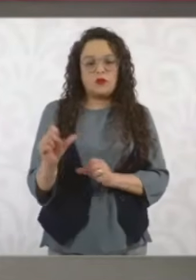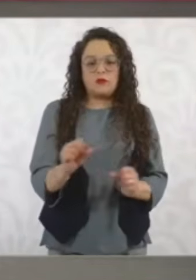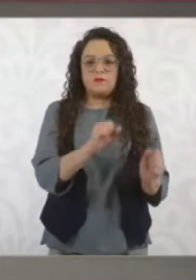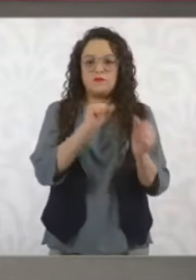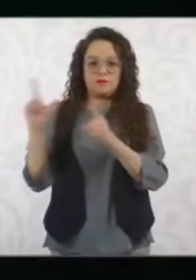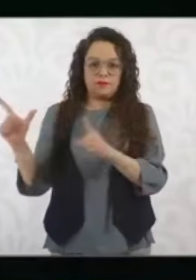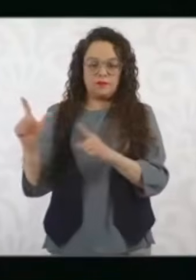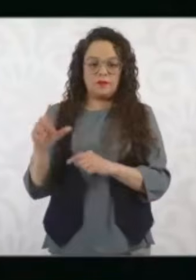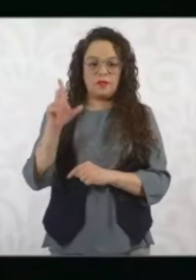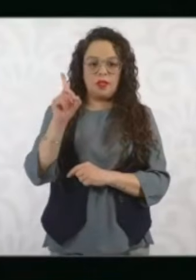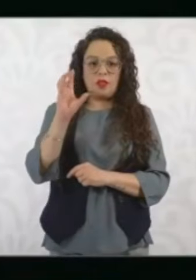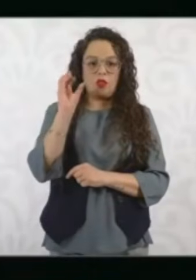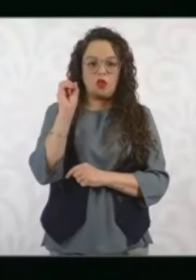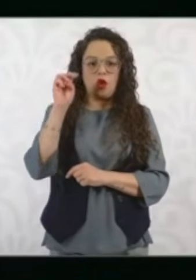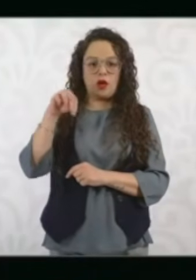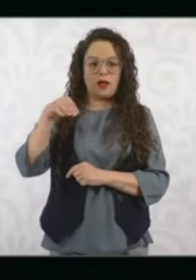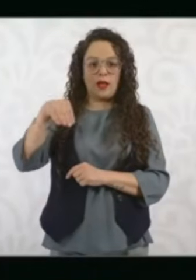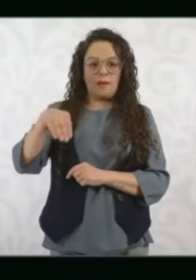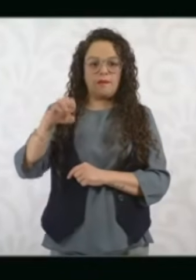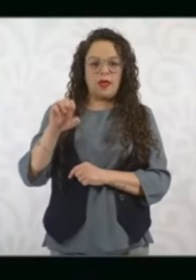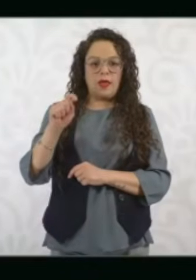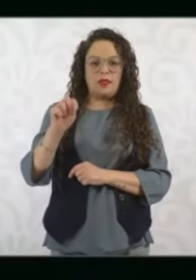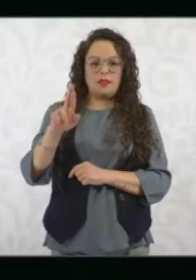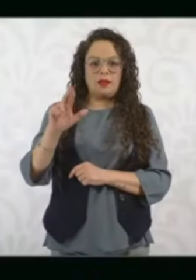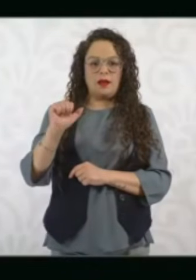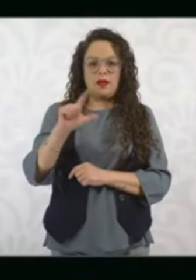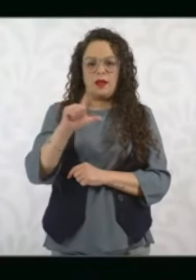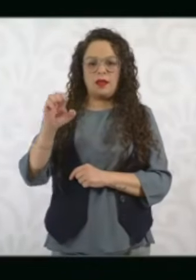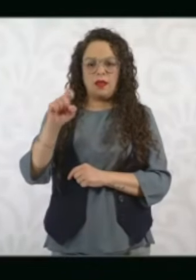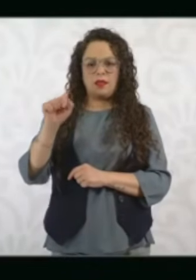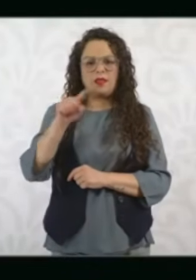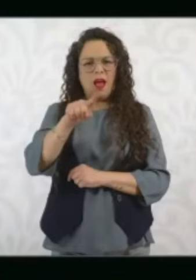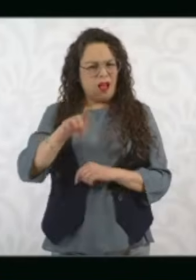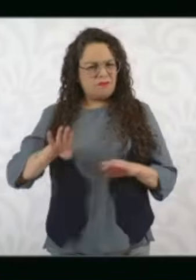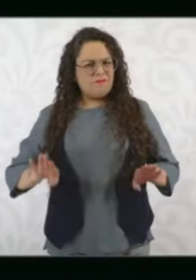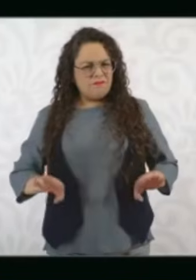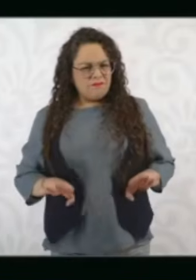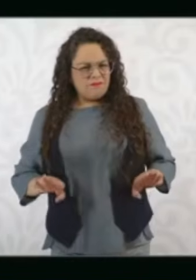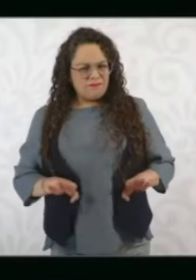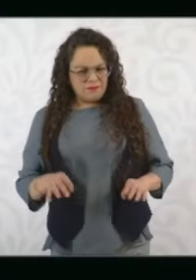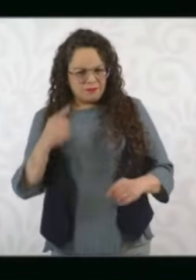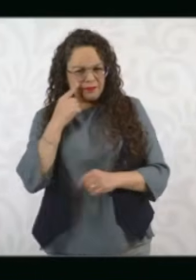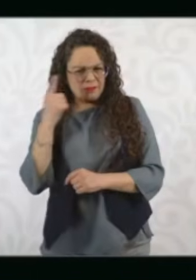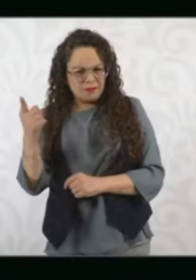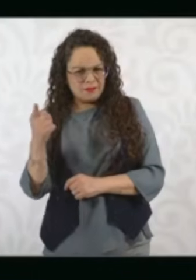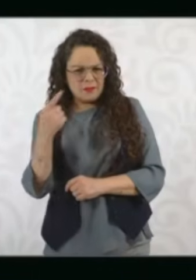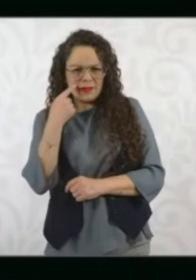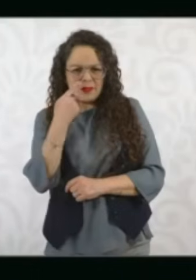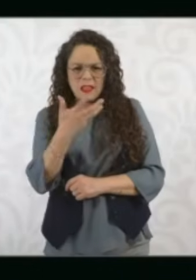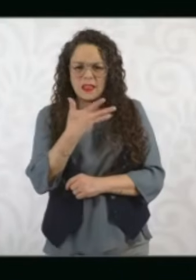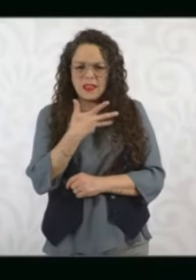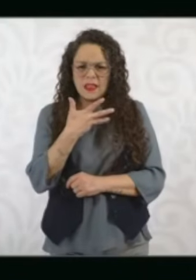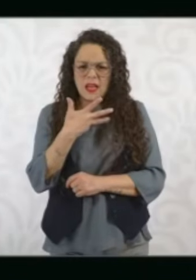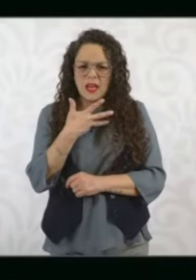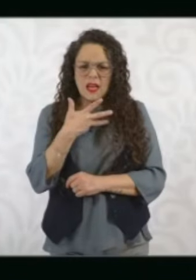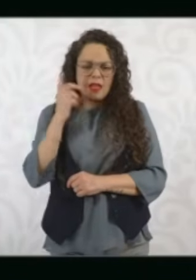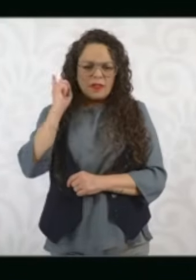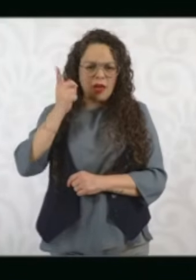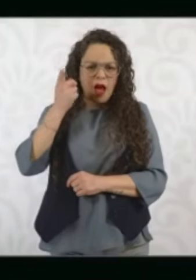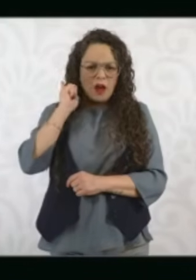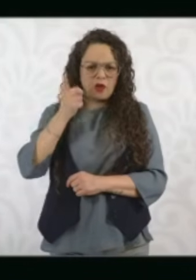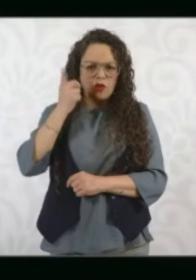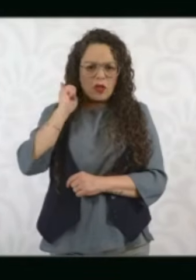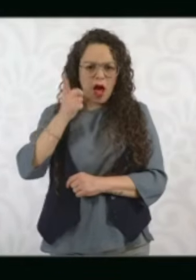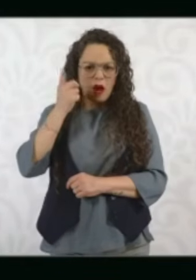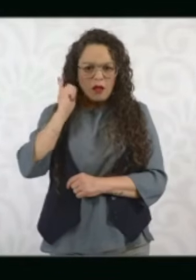Don Metralleta. Esta tiene una singularidad. Ubicamos de entrada que tiene publicaciones diarias